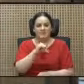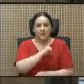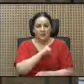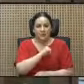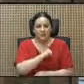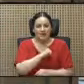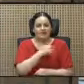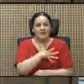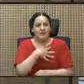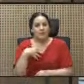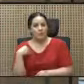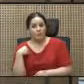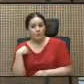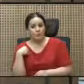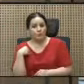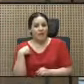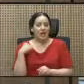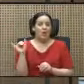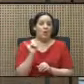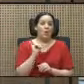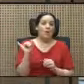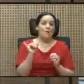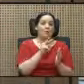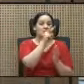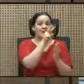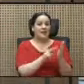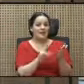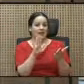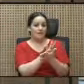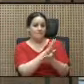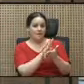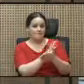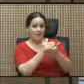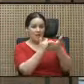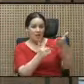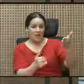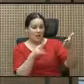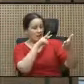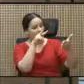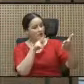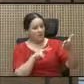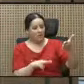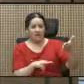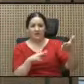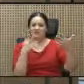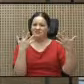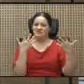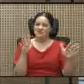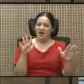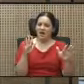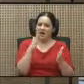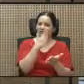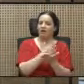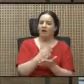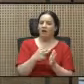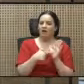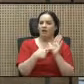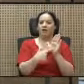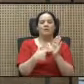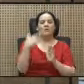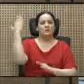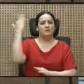les guste como se lee en un papel. Ya basta de alardear con un discurso de que no se